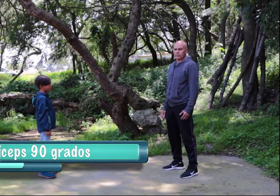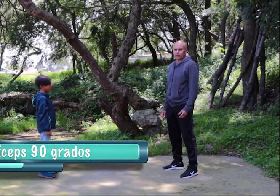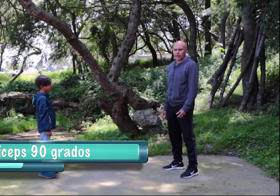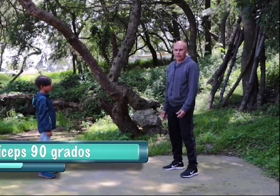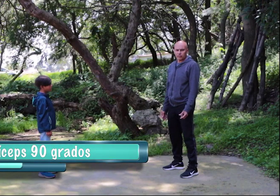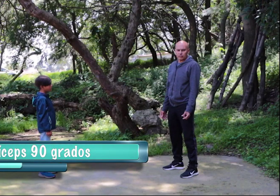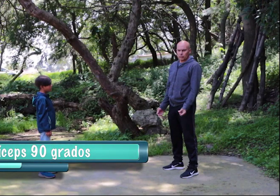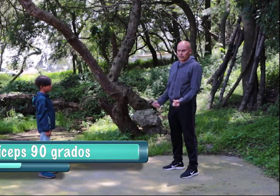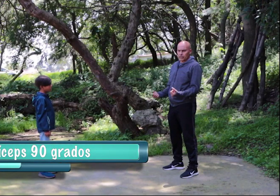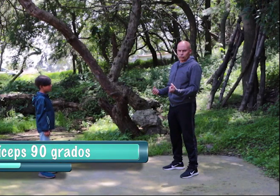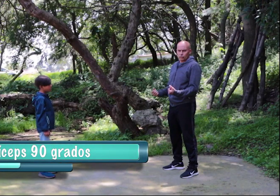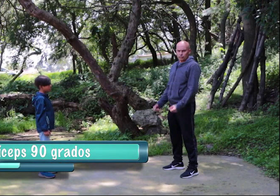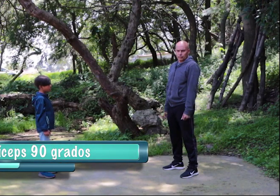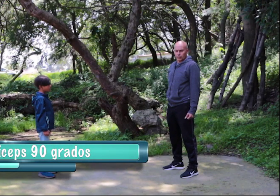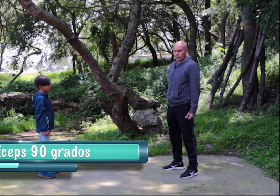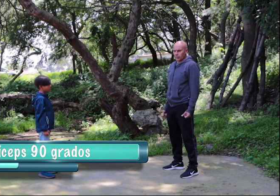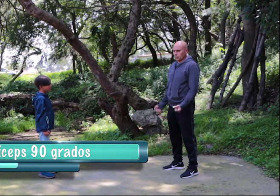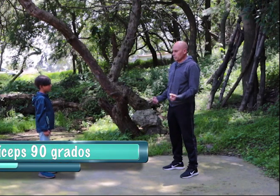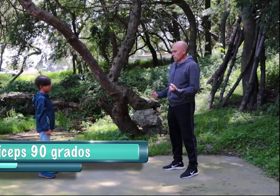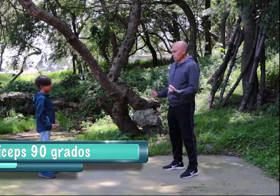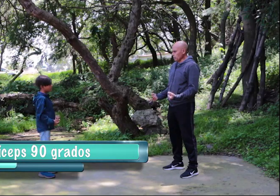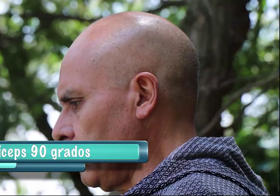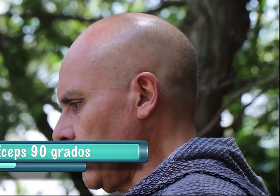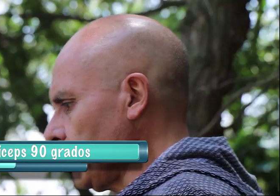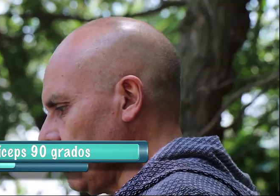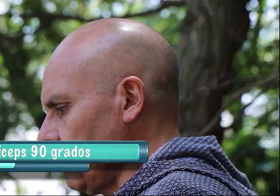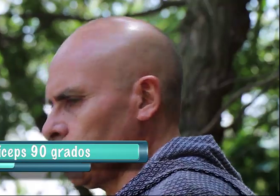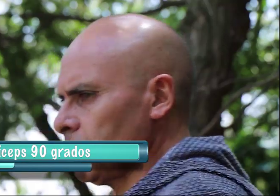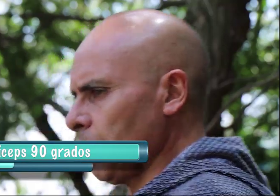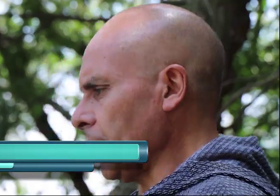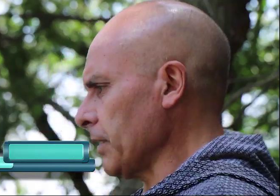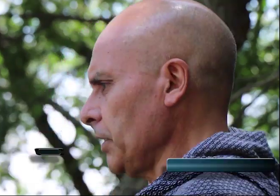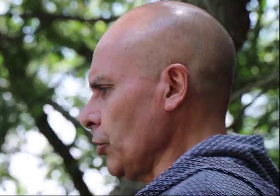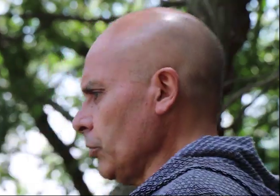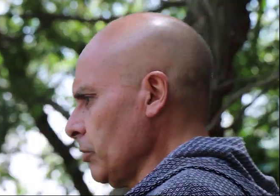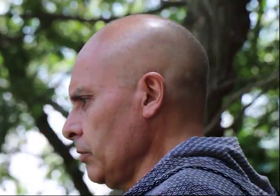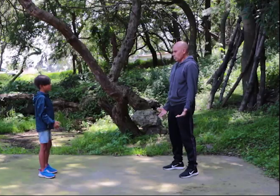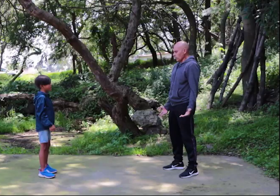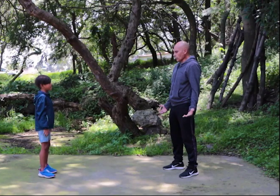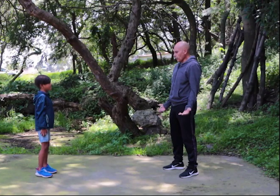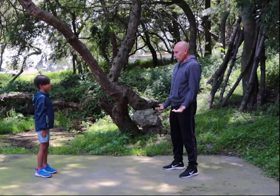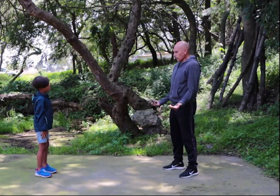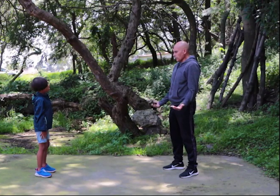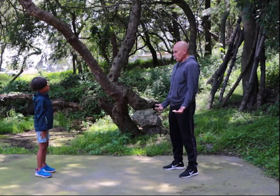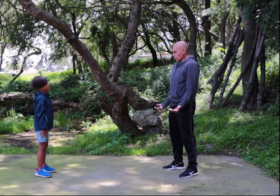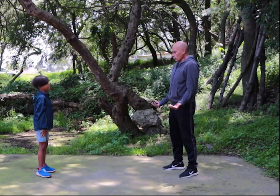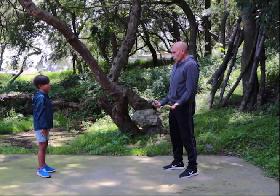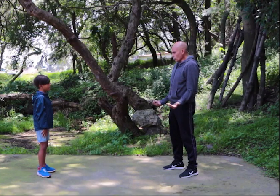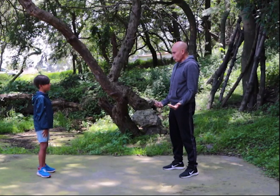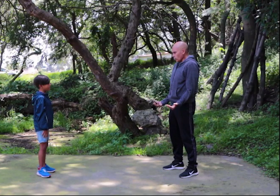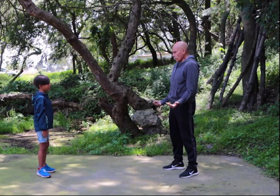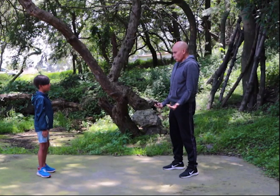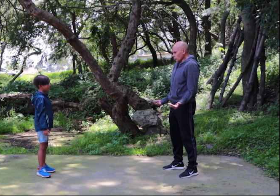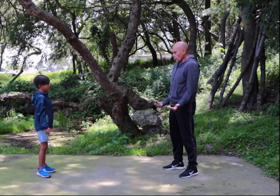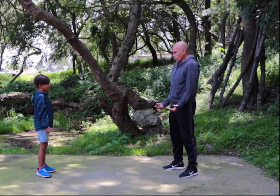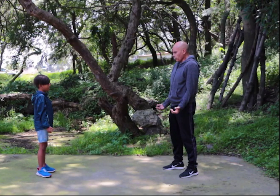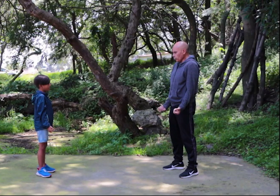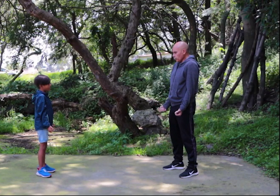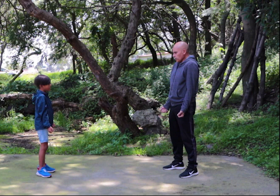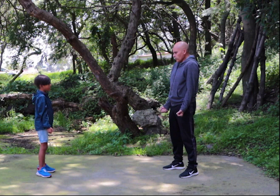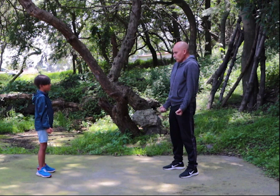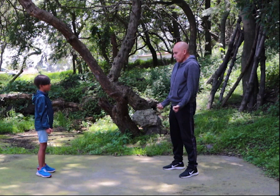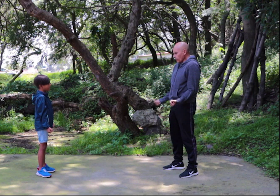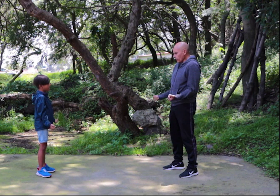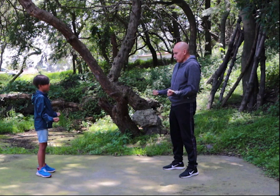Ahora vamos a trabajar el brazo de bíceps. Nos vamos a parar derechos, vamos a pegar los codos a nuestro